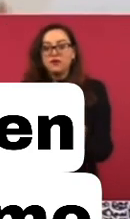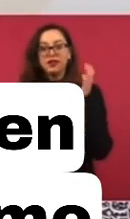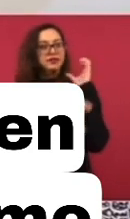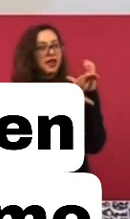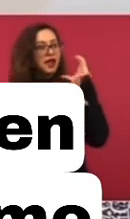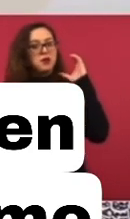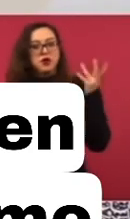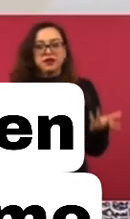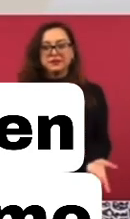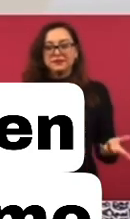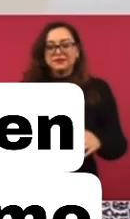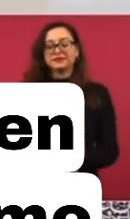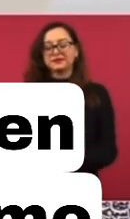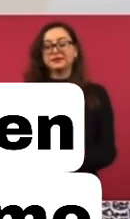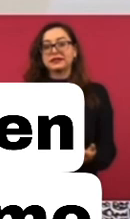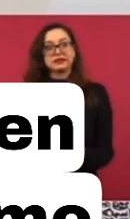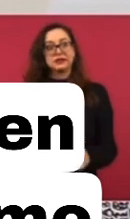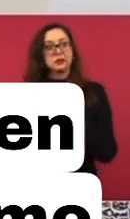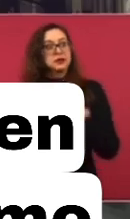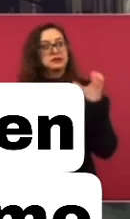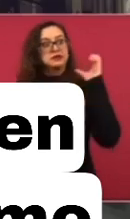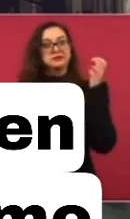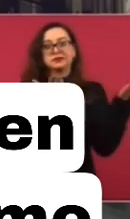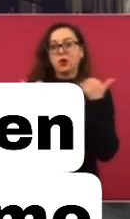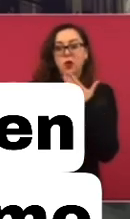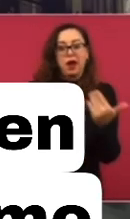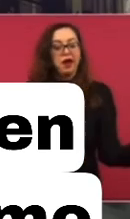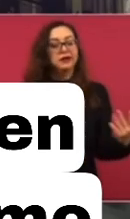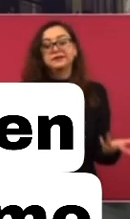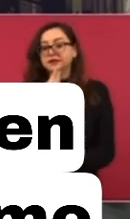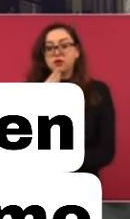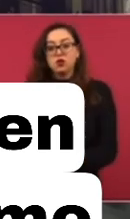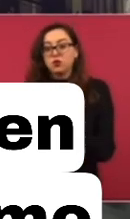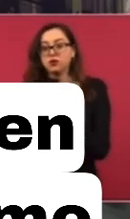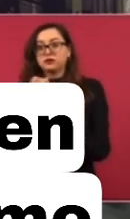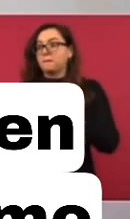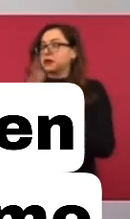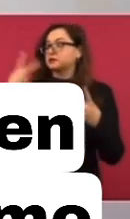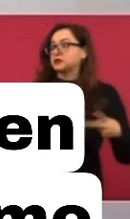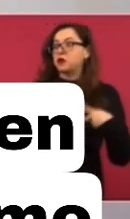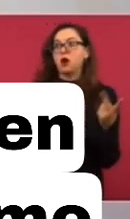van a salir tantos camiones no hay